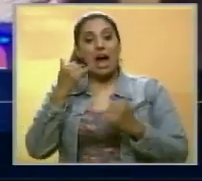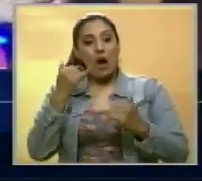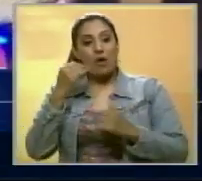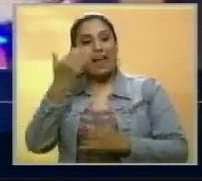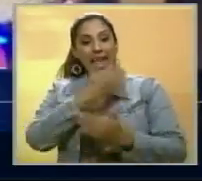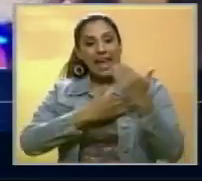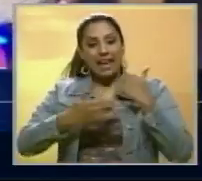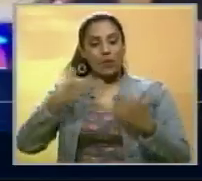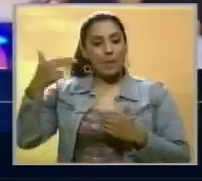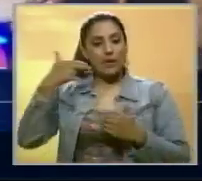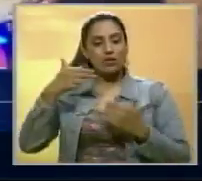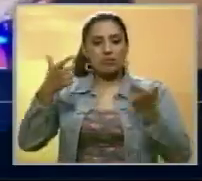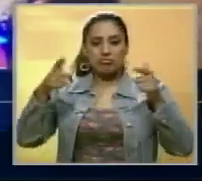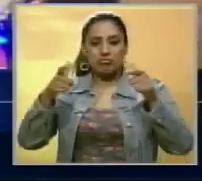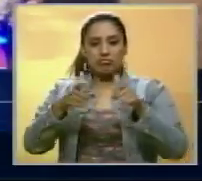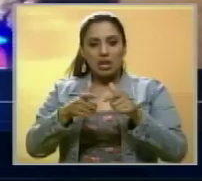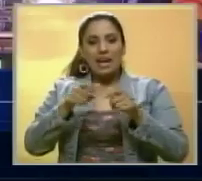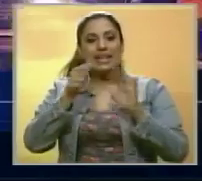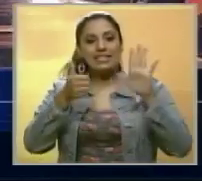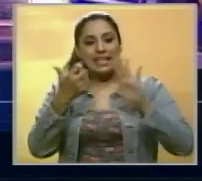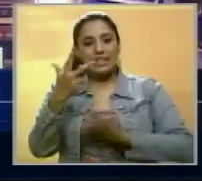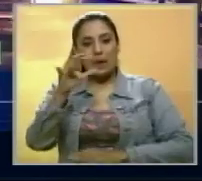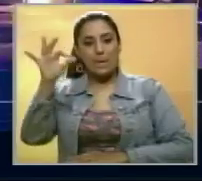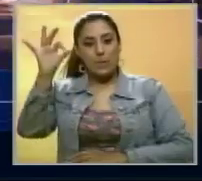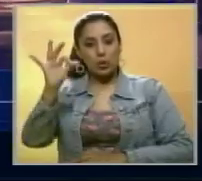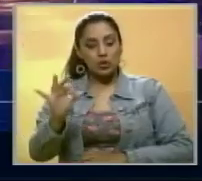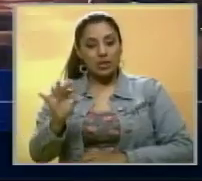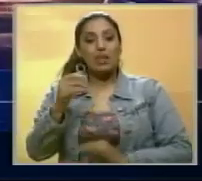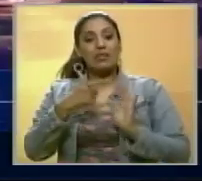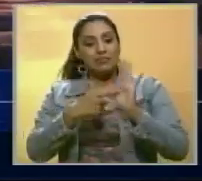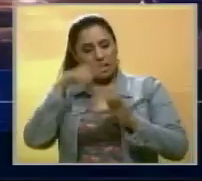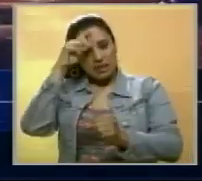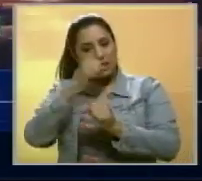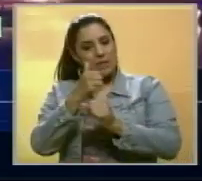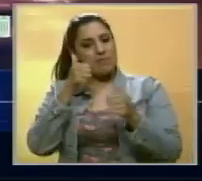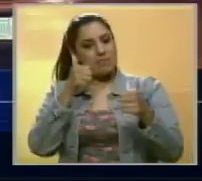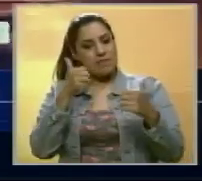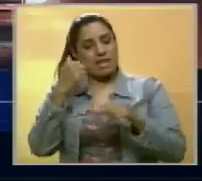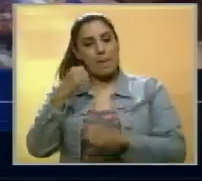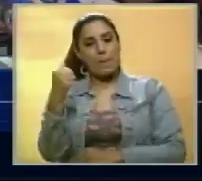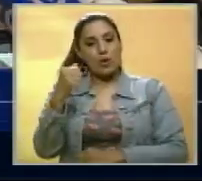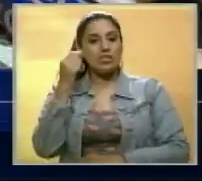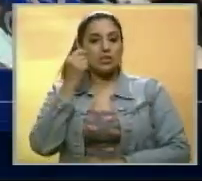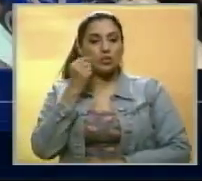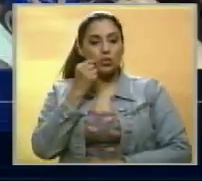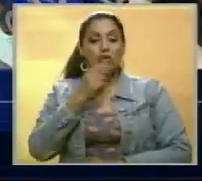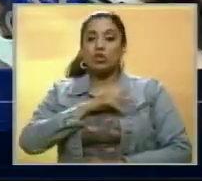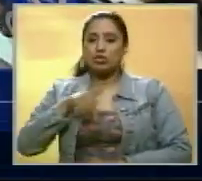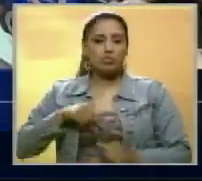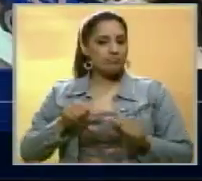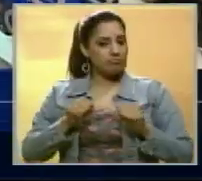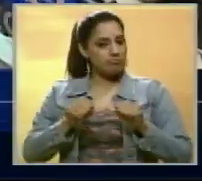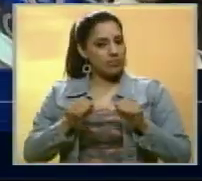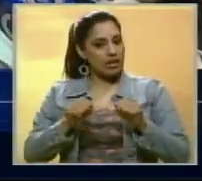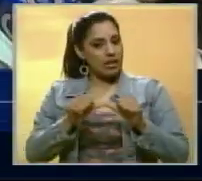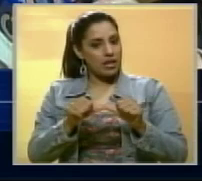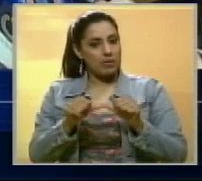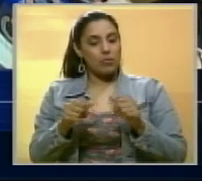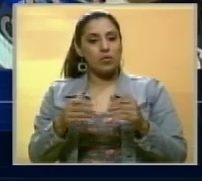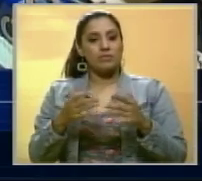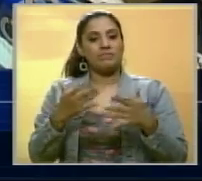armas de fuego también ha mermado en un 63%. Resaltó la labor de los funcionarios de Polisucre. Seguimos en lo que es